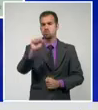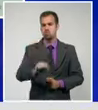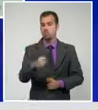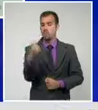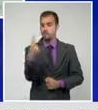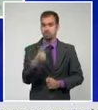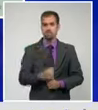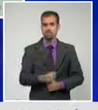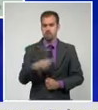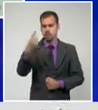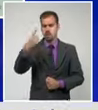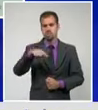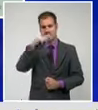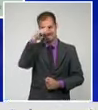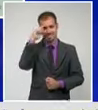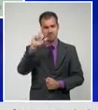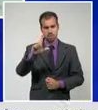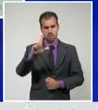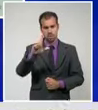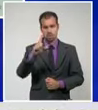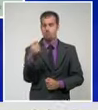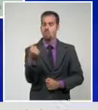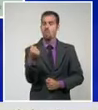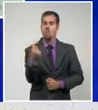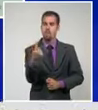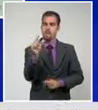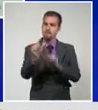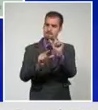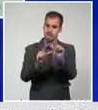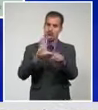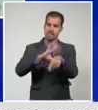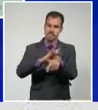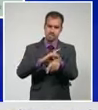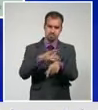y San Luis un paciente autóctono en el día de ayer.